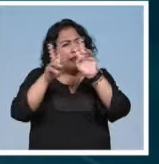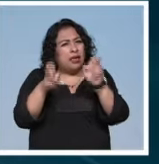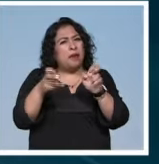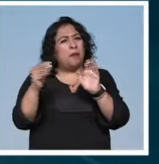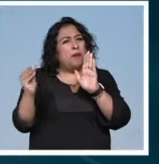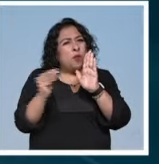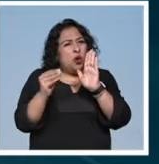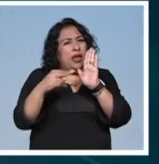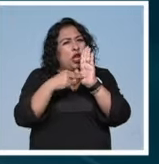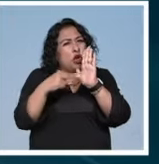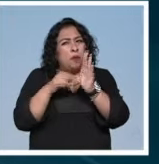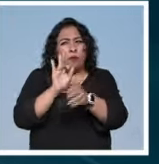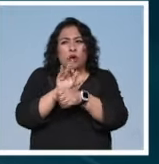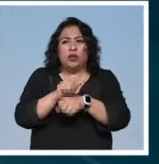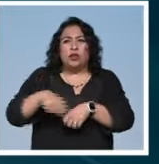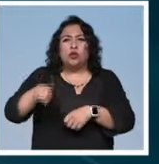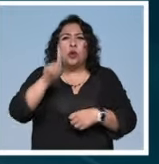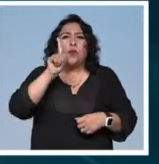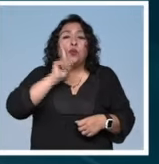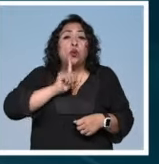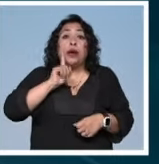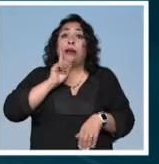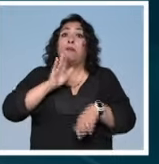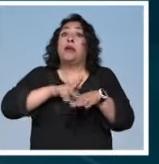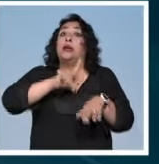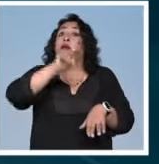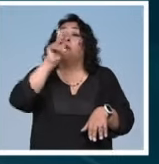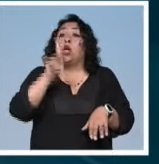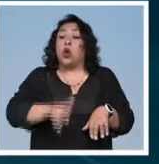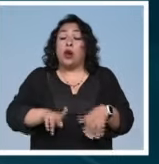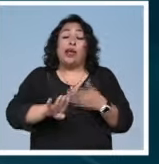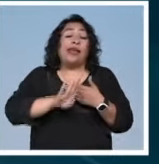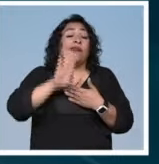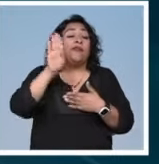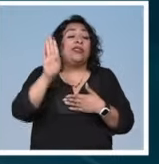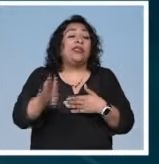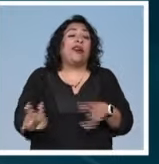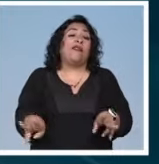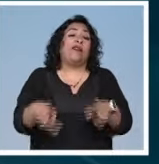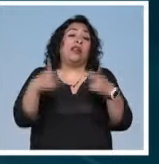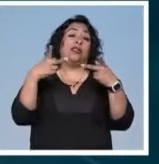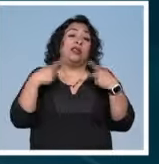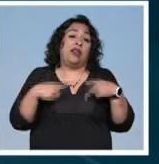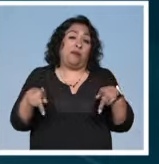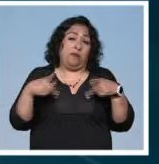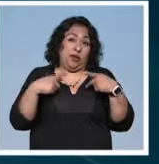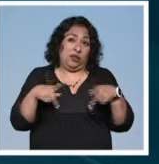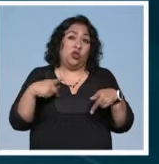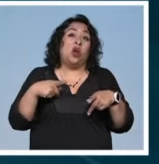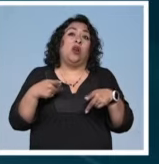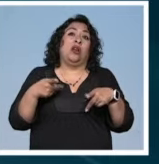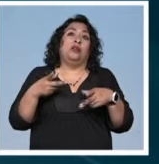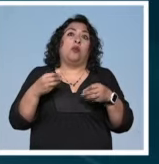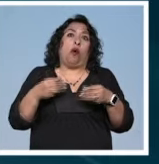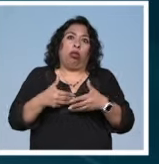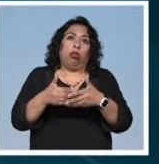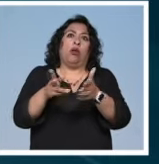normas que protejan a las mujeres y sobre todo que eviten la trata de personas y la explotación.